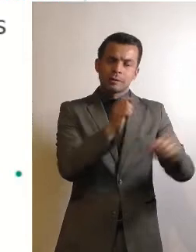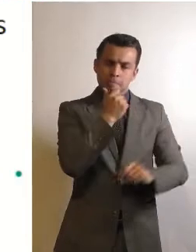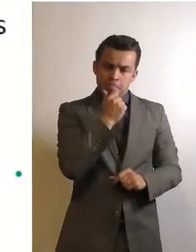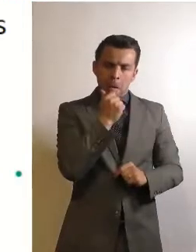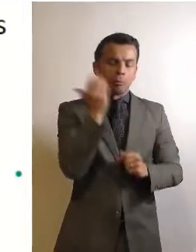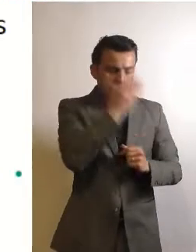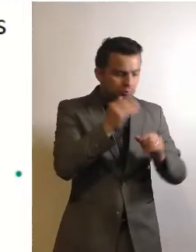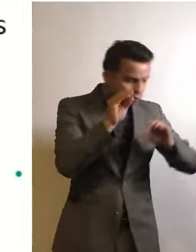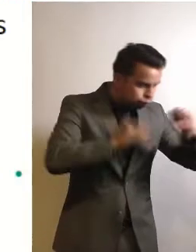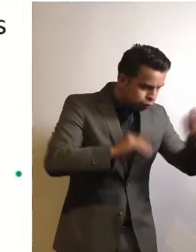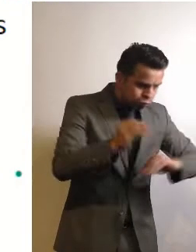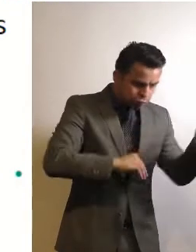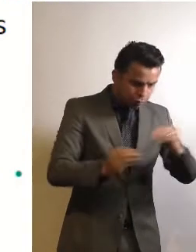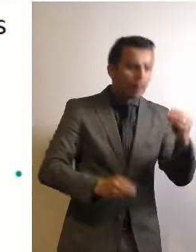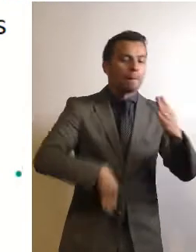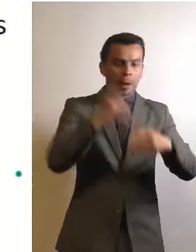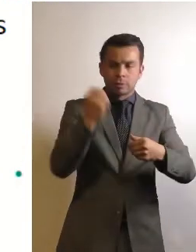favor.